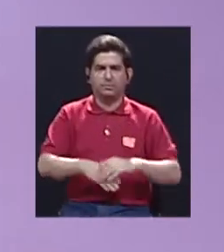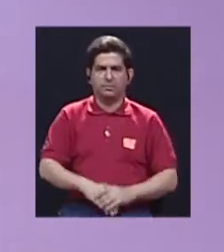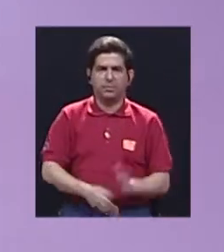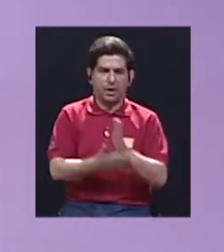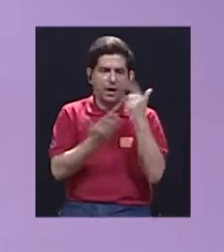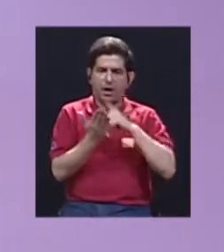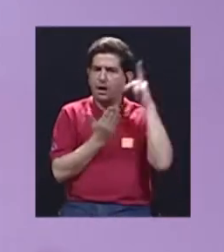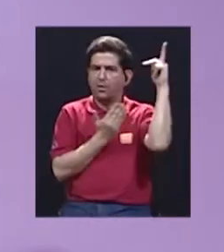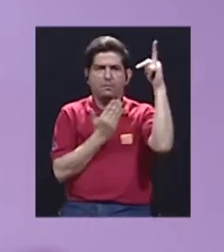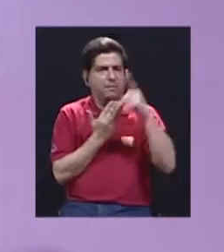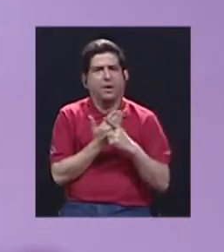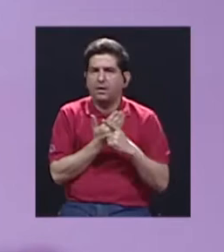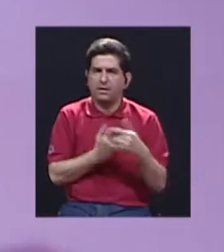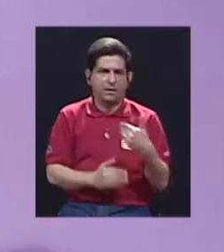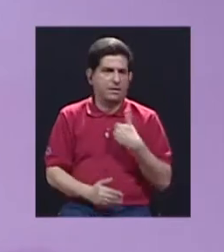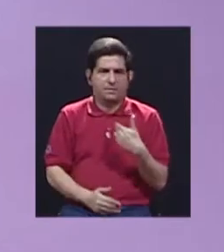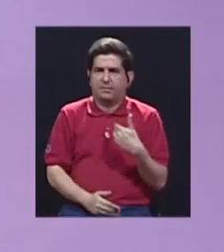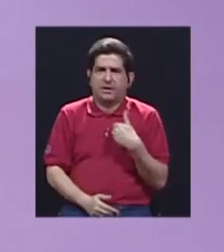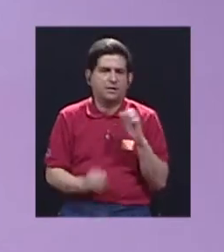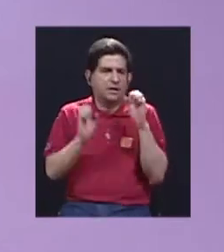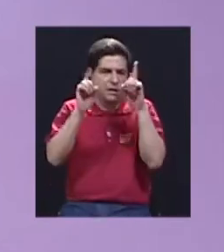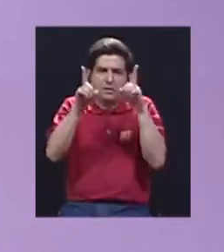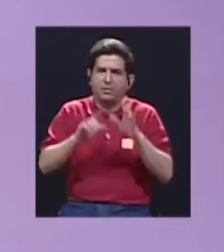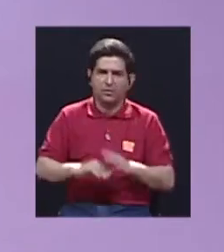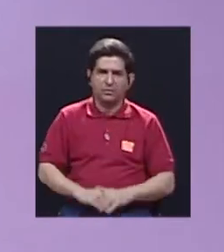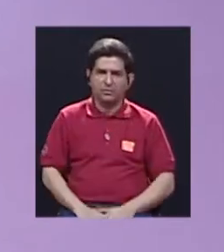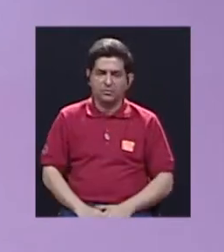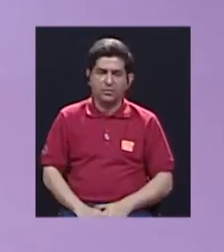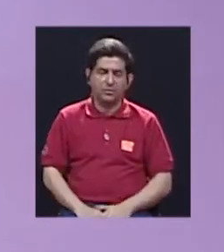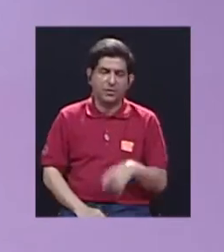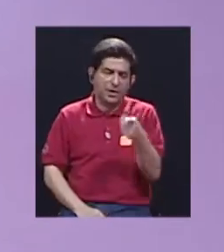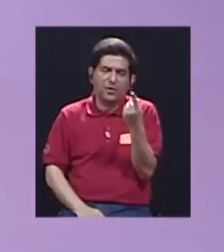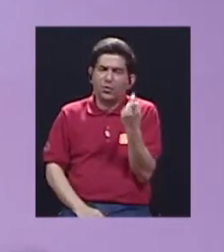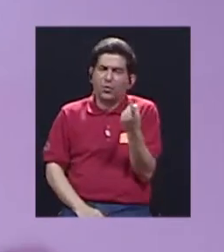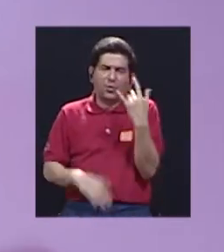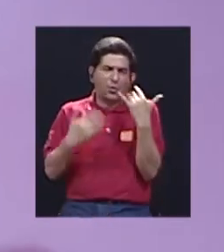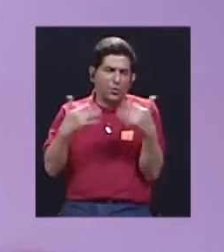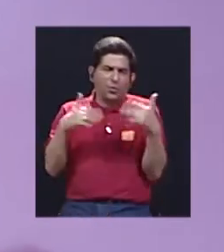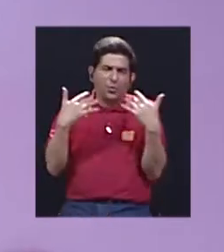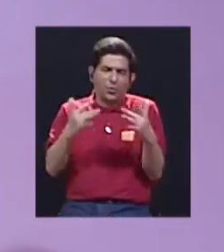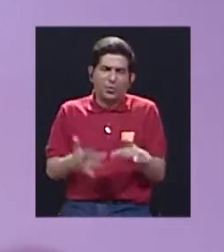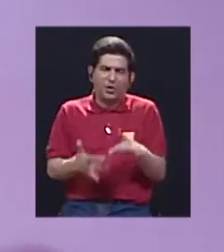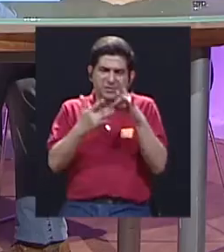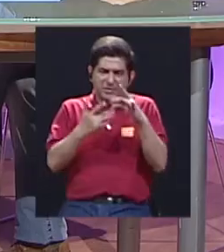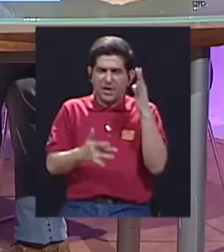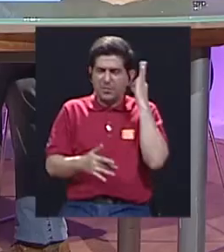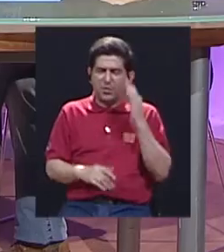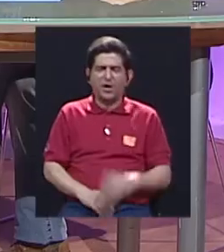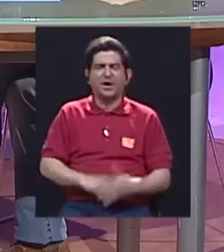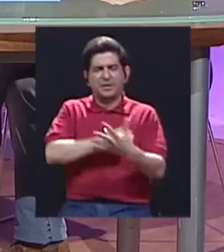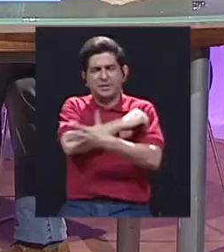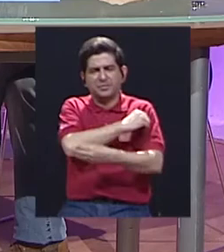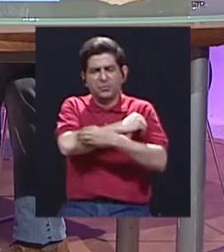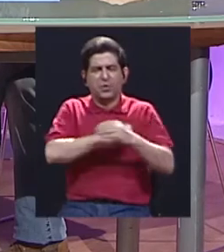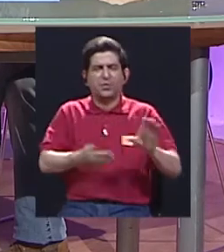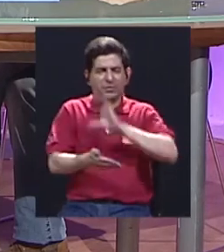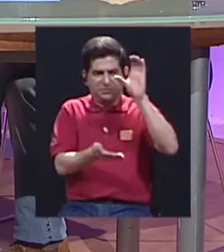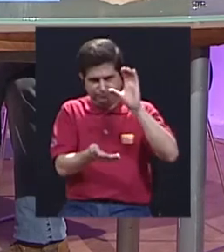en algún programa de educativo, que es la escasez más grande que tienen, sobre todo las mujeres marginales de la